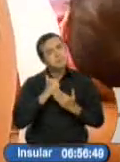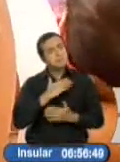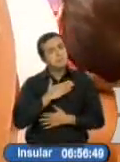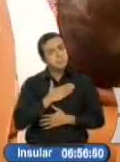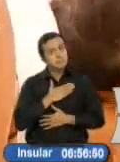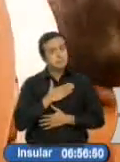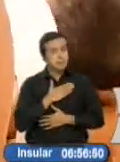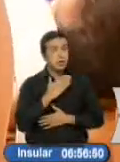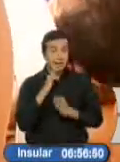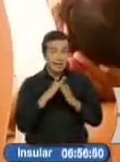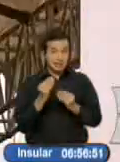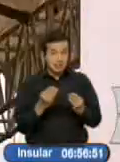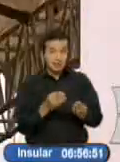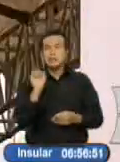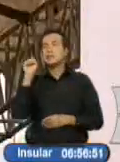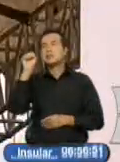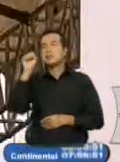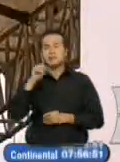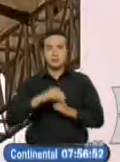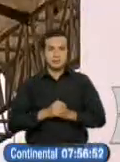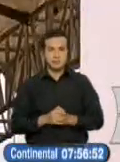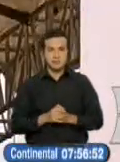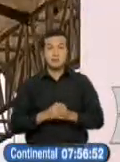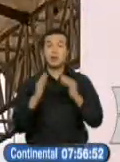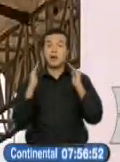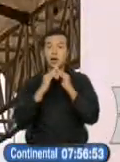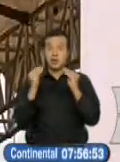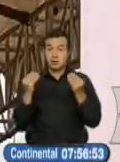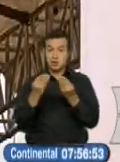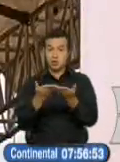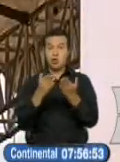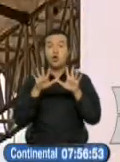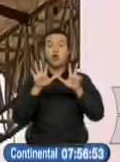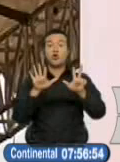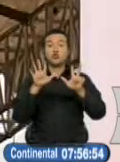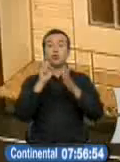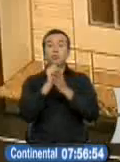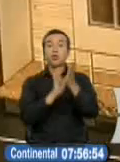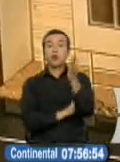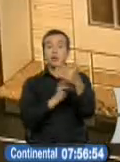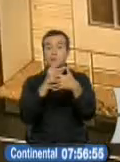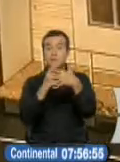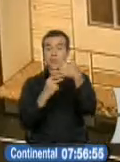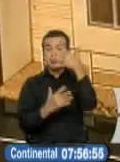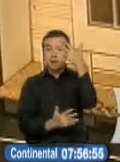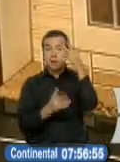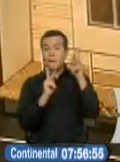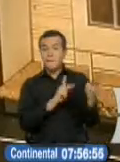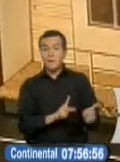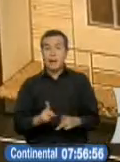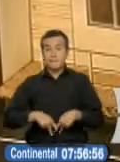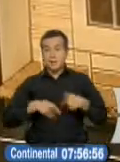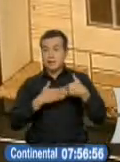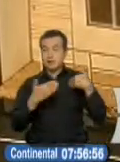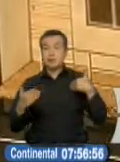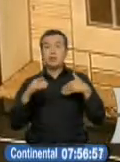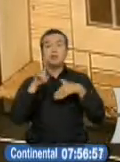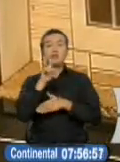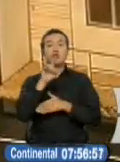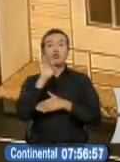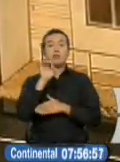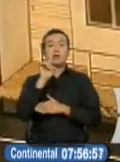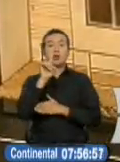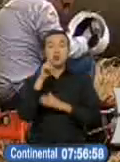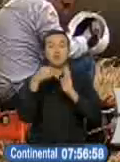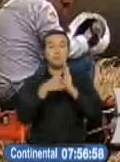Que le pueda salir la casita. Sí. Casa para Todos es uno de los 8 programas del plan Toda una Vida, que entregará 191 mil viviendas sin costo